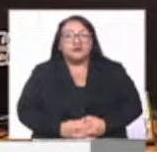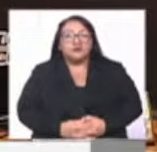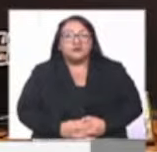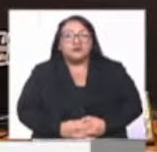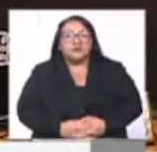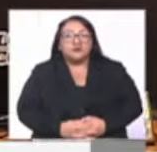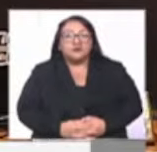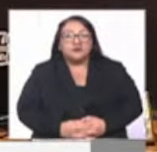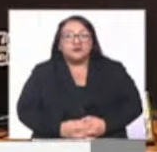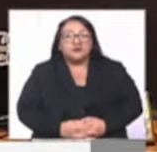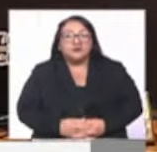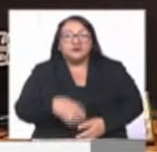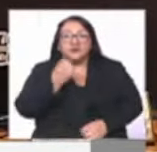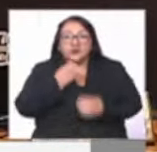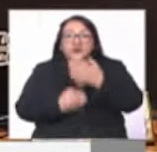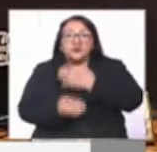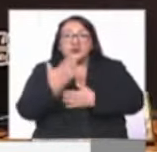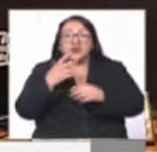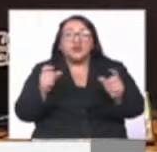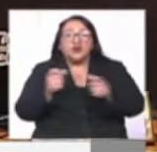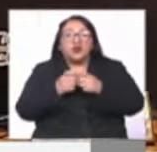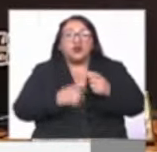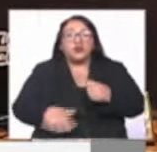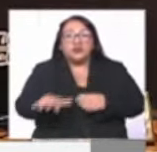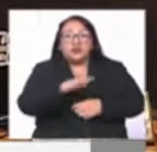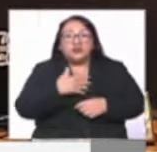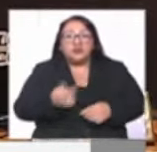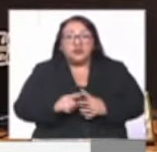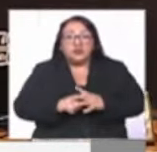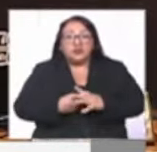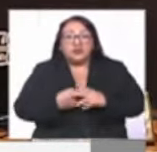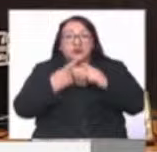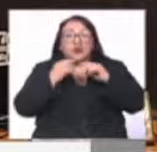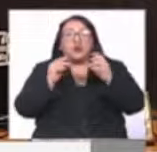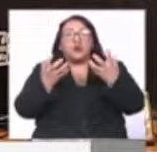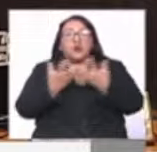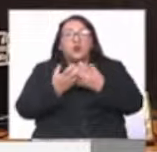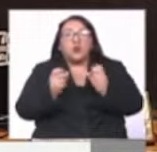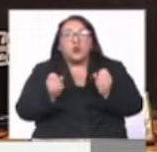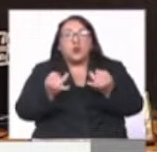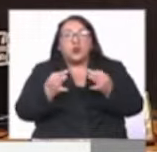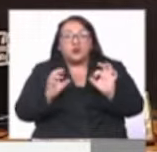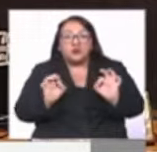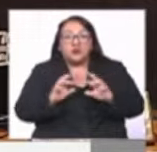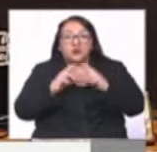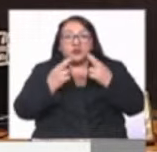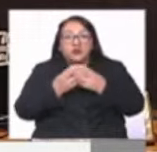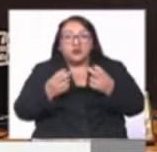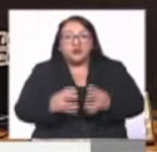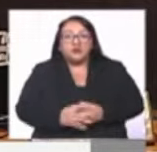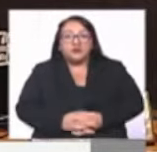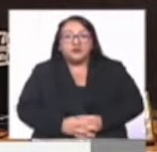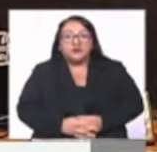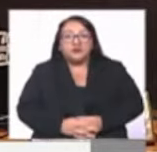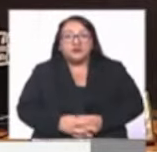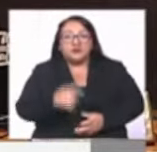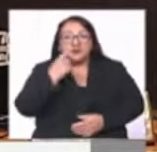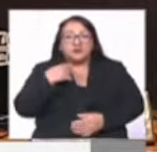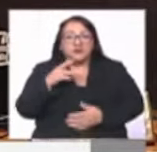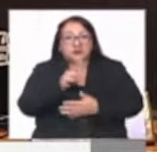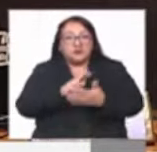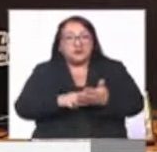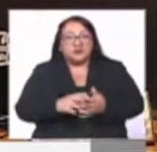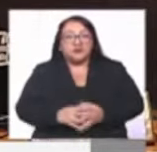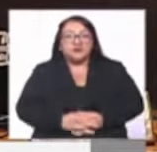Congreso Buenos días señores congresistas se va a computar elum para dar inicio a la presente sesión señor